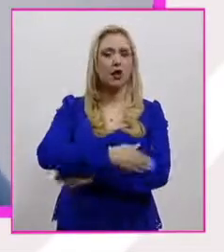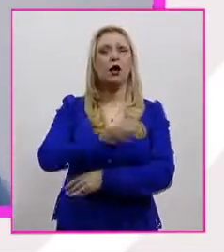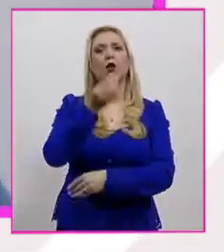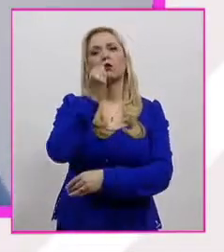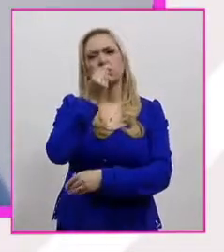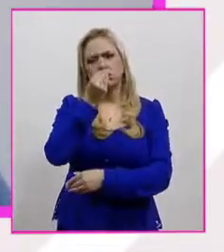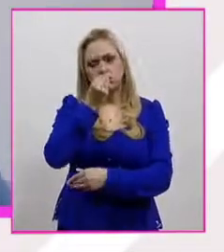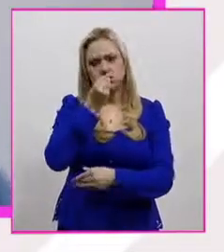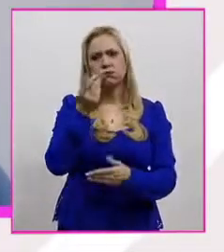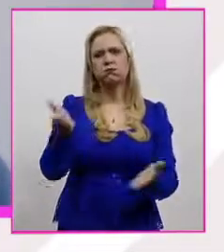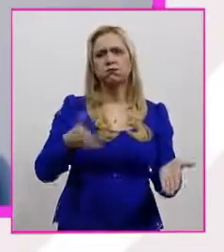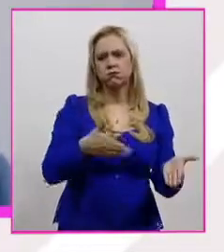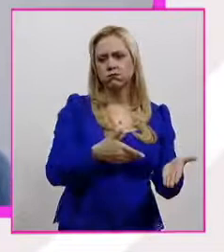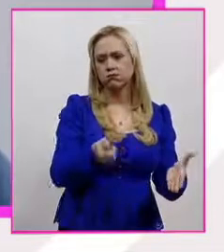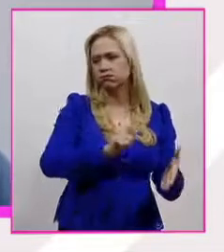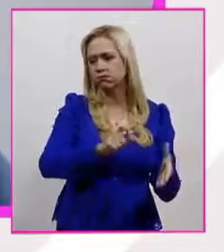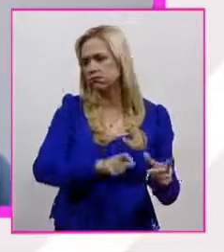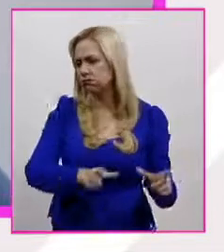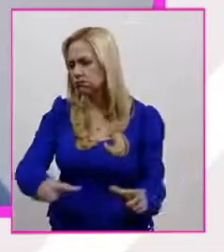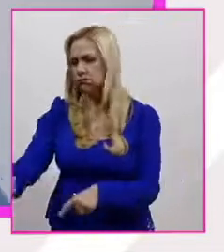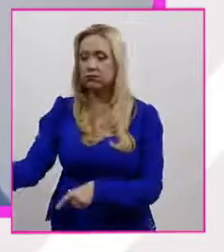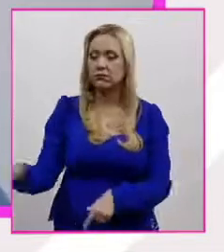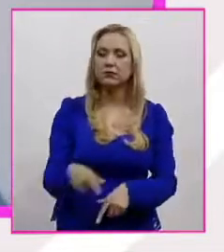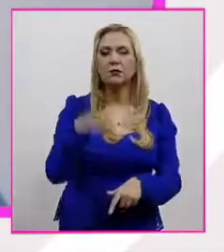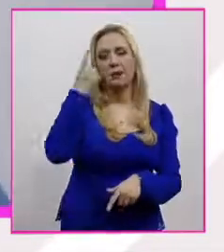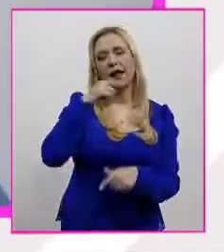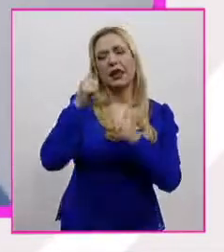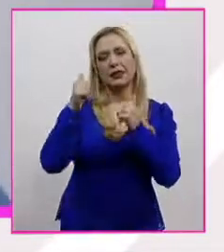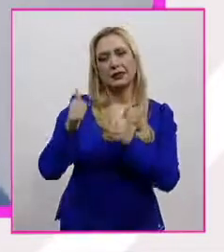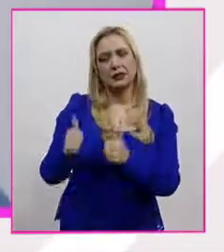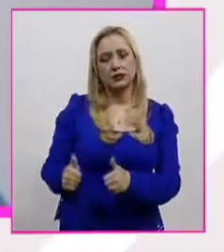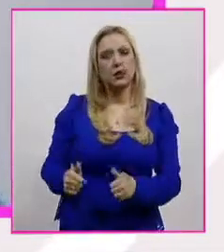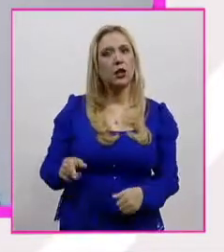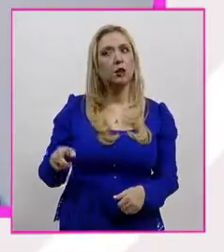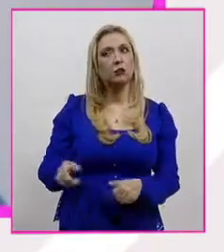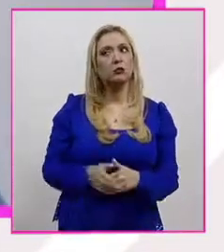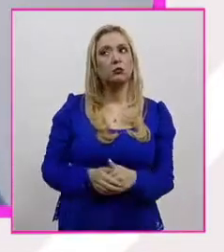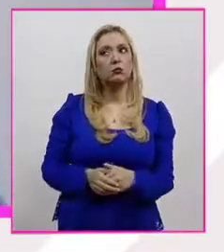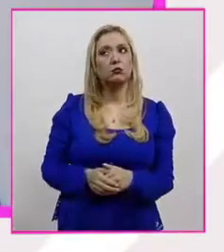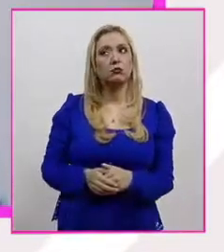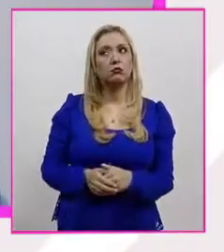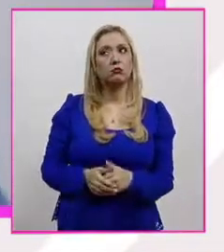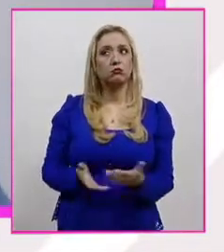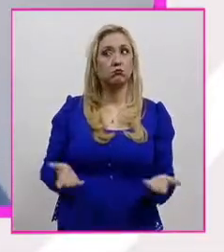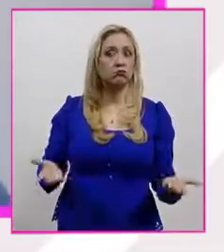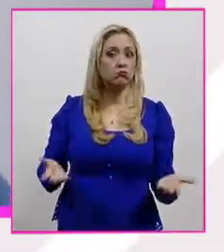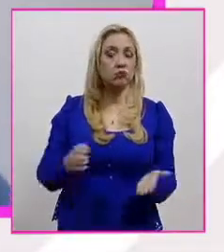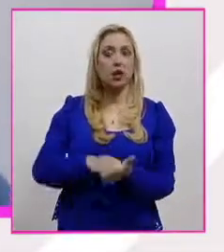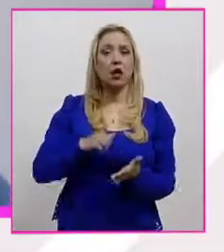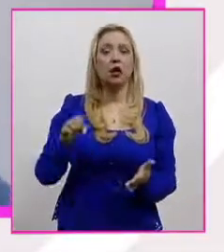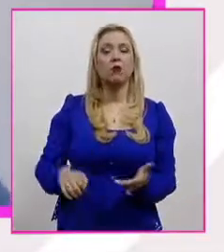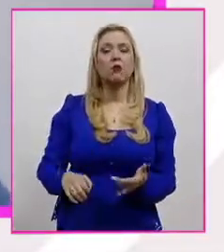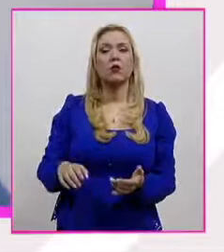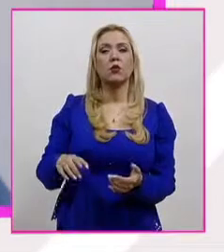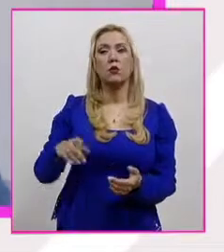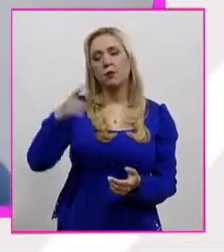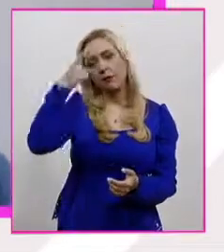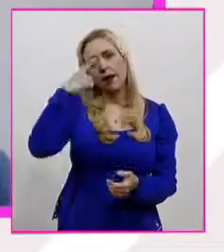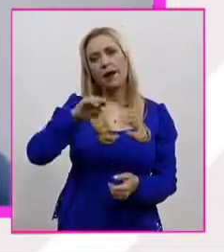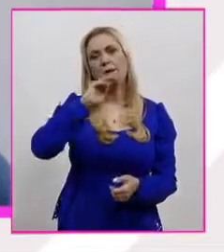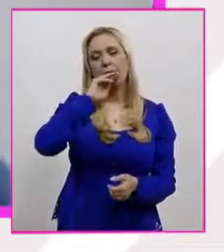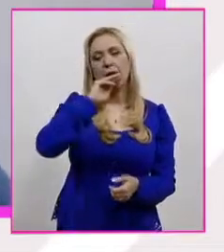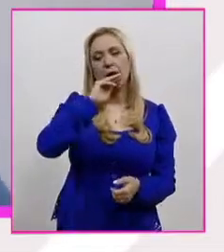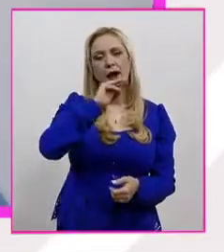de la escuela para poder estar todo el día completo. Esto favorecía en términos de género cuestiones como labores de cuidado para que las madres